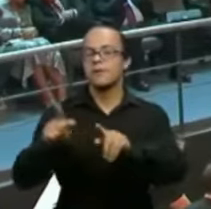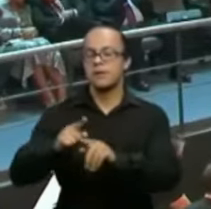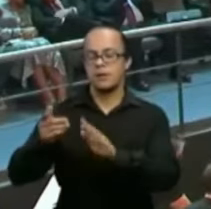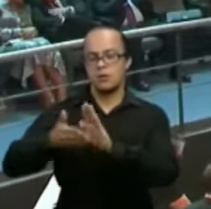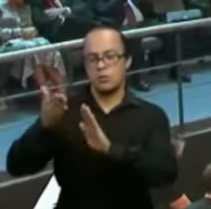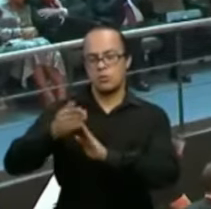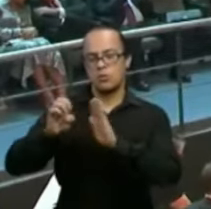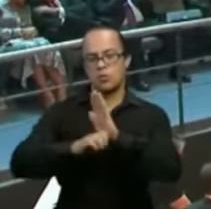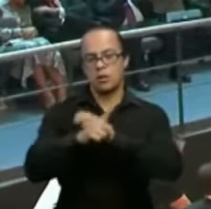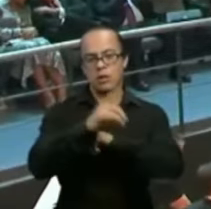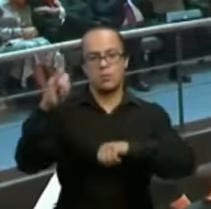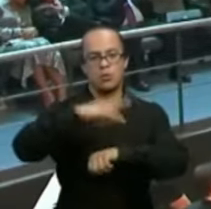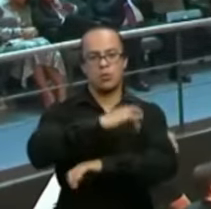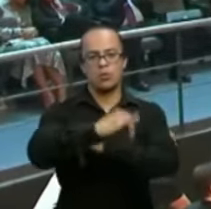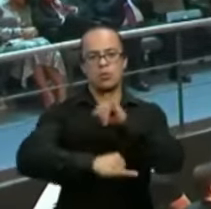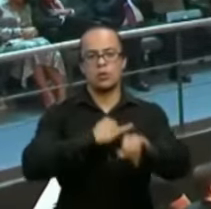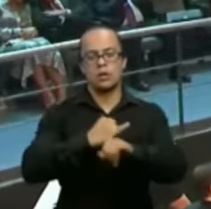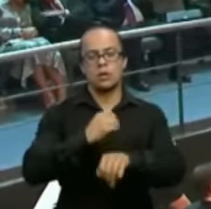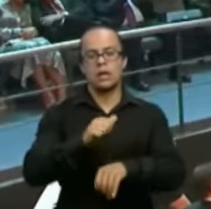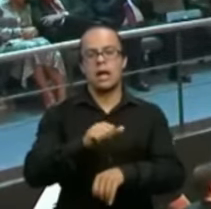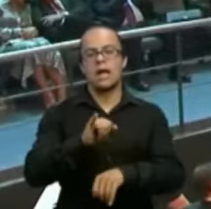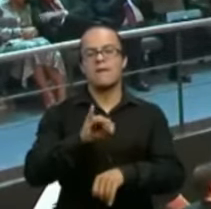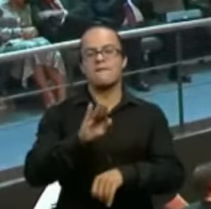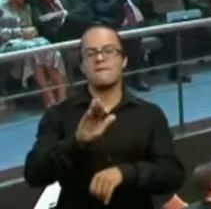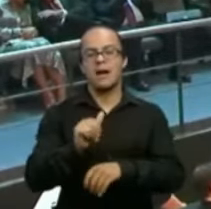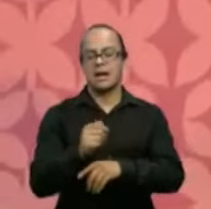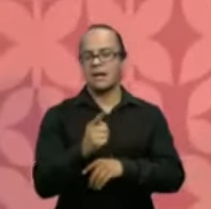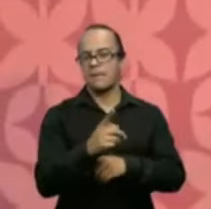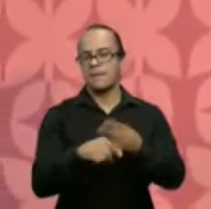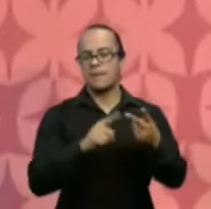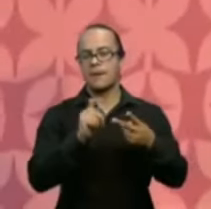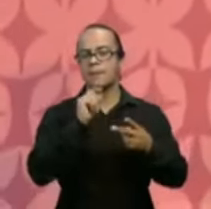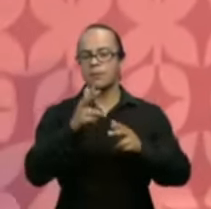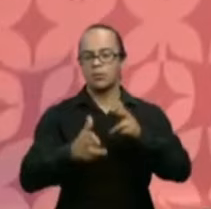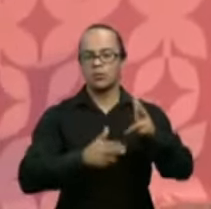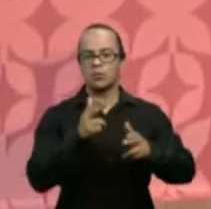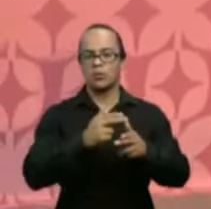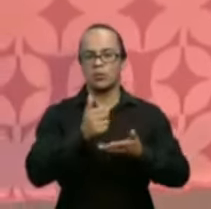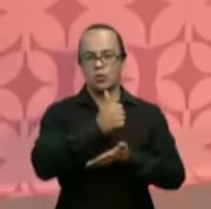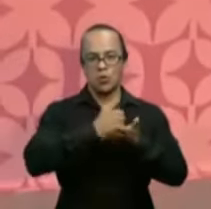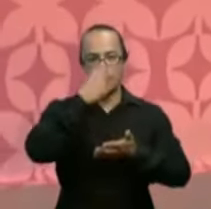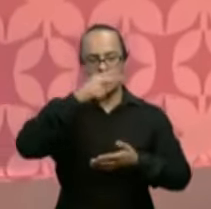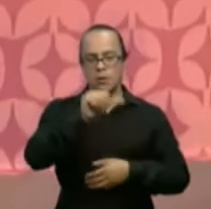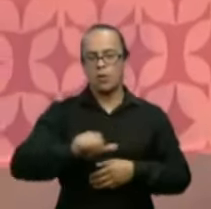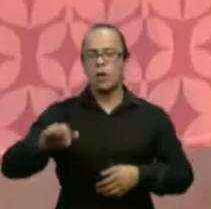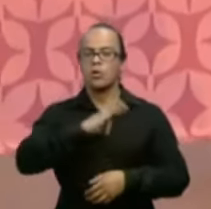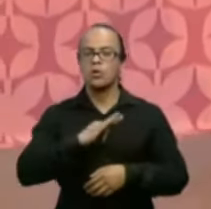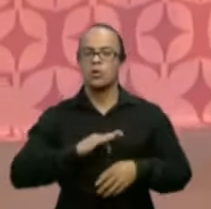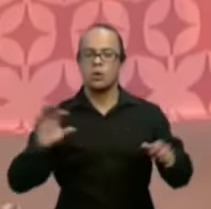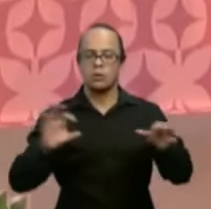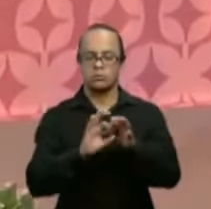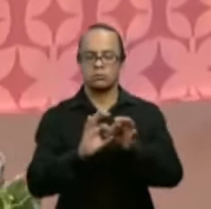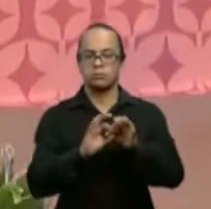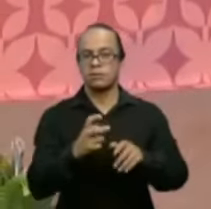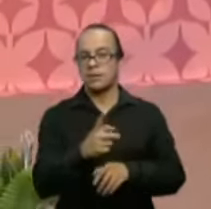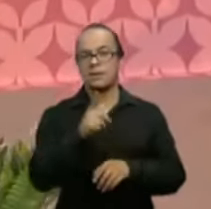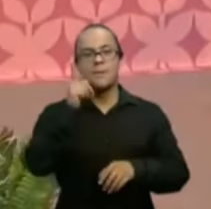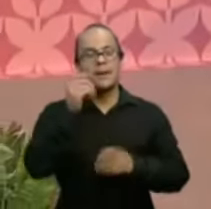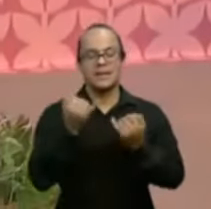el Aeropuerto Internacional Felipe Ángeles y el Tren Interurbano México-Toluca, que por cierto